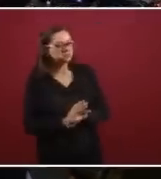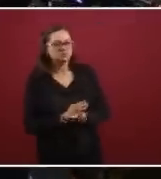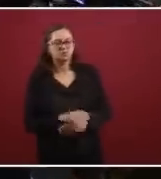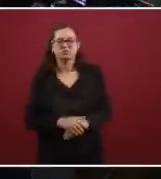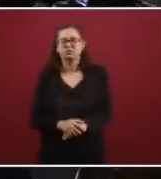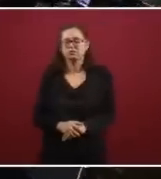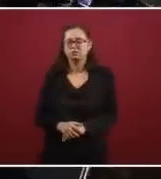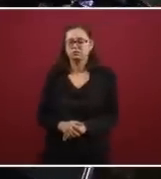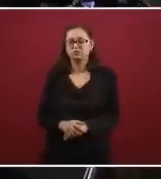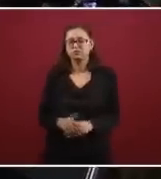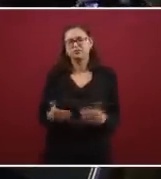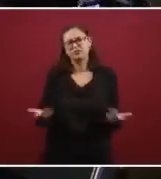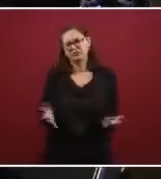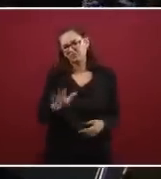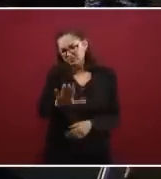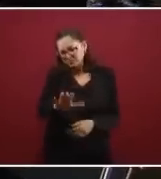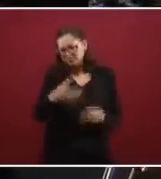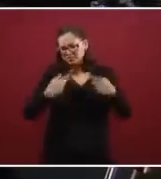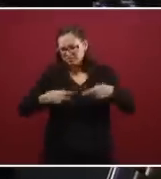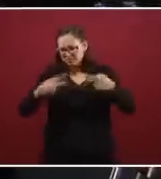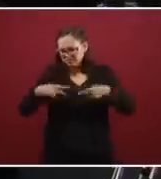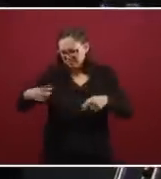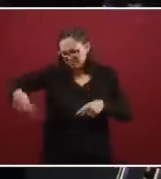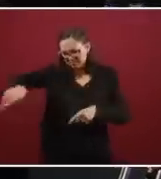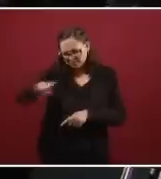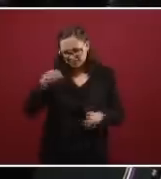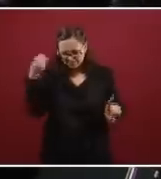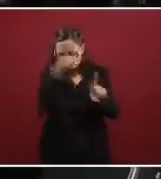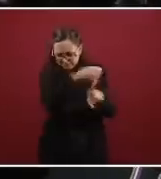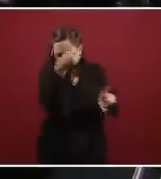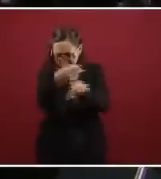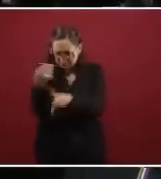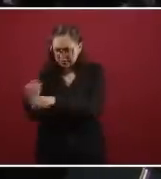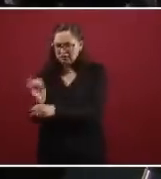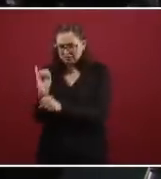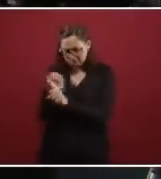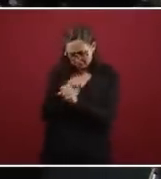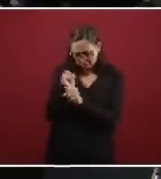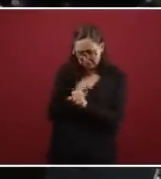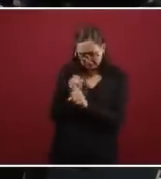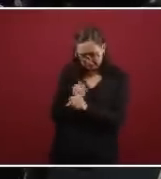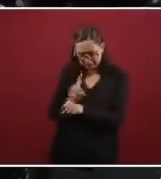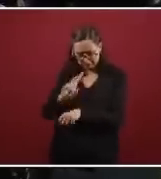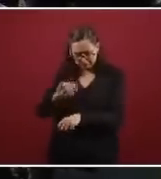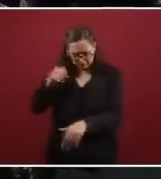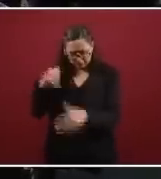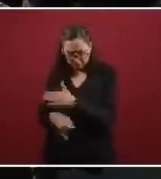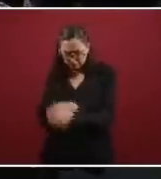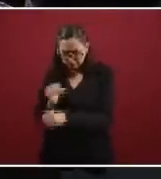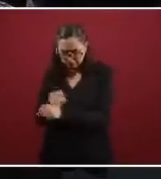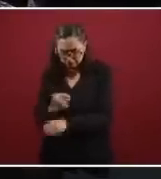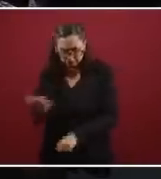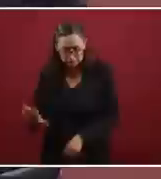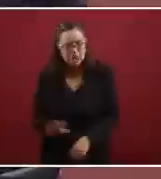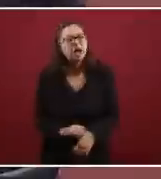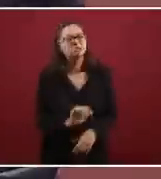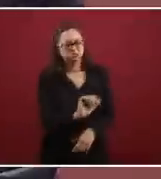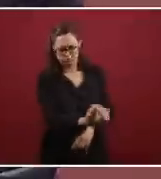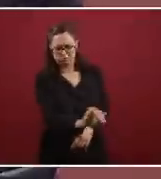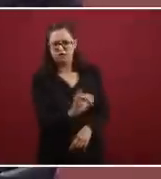de investigar a quienes estuvieron atacando a los periodistas. Sí, lo que eso sí. Planteó van a llegar a fondo. Claudia, lo que planteó